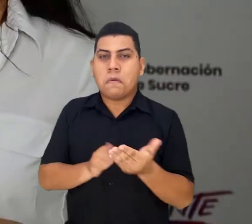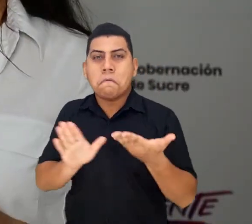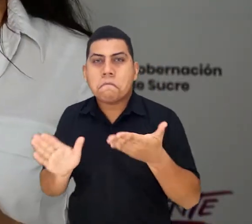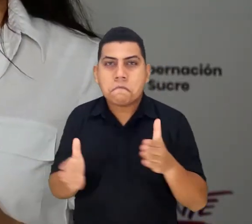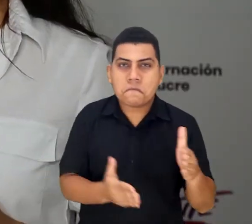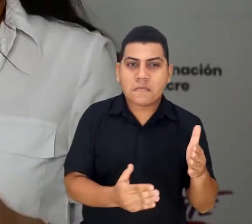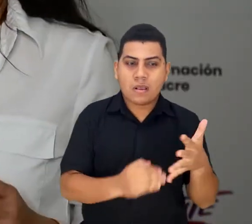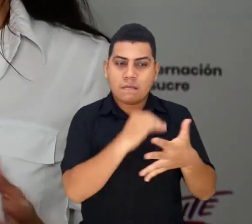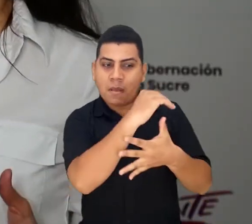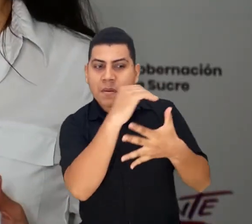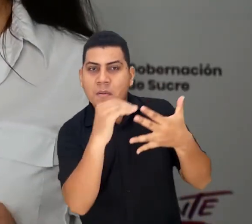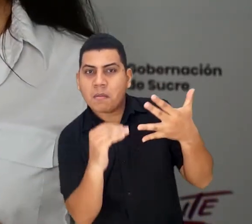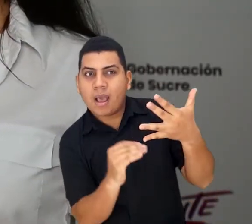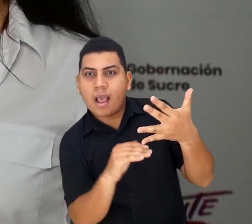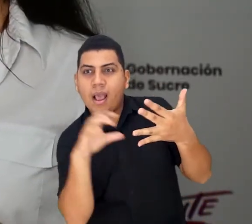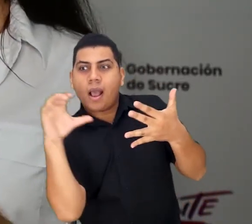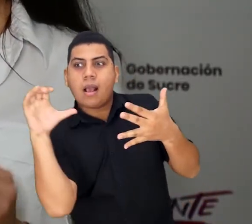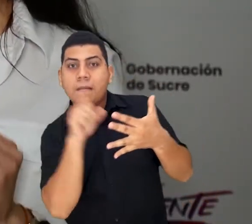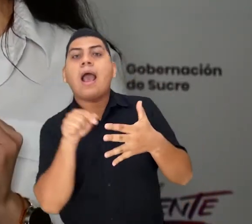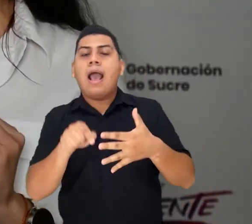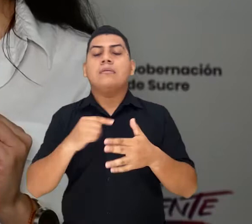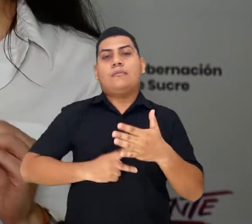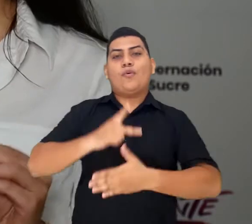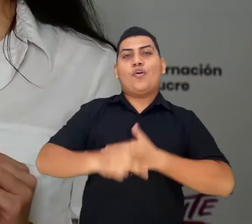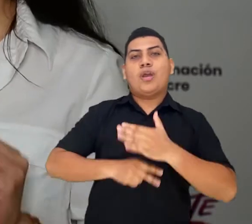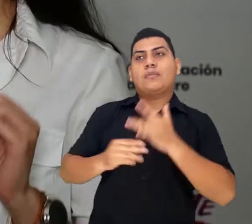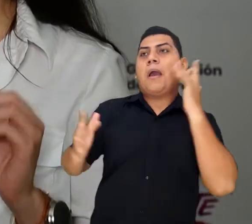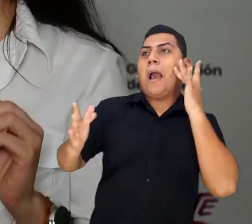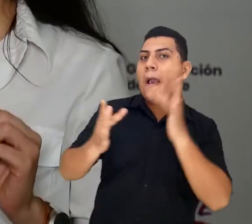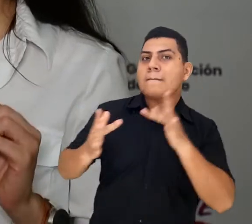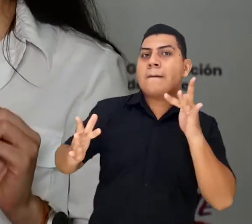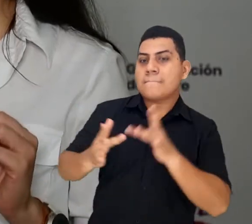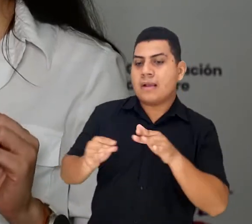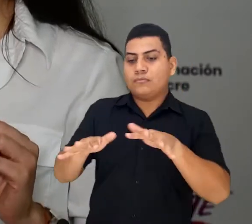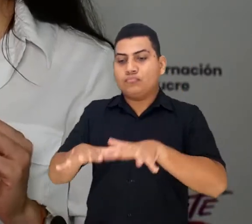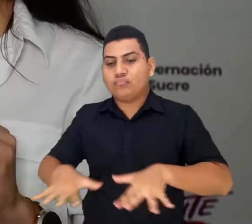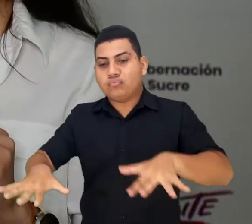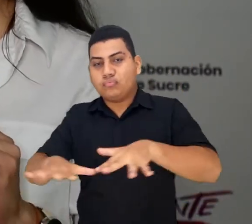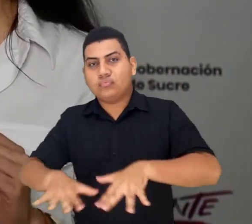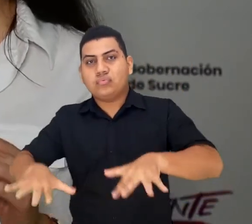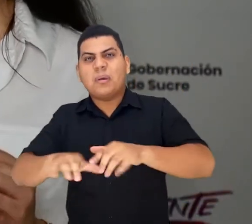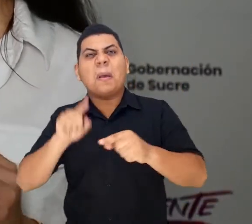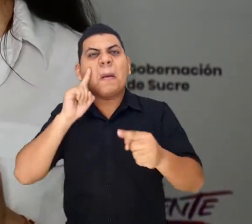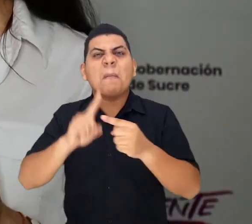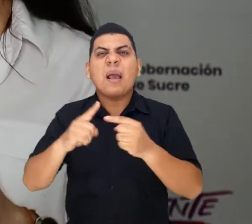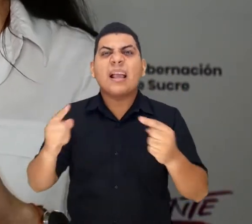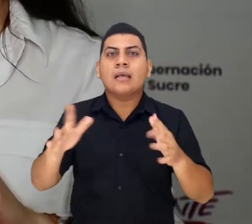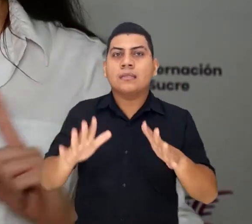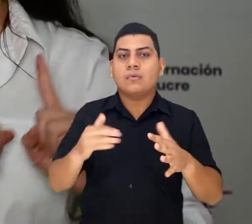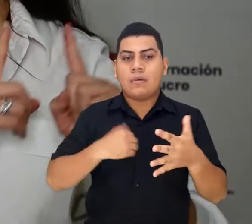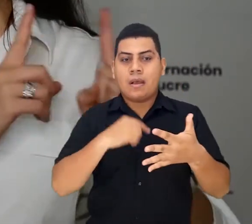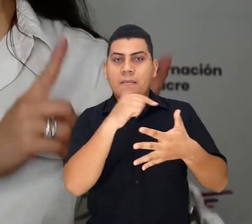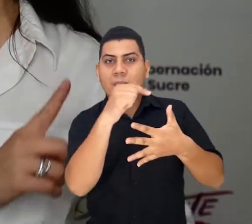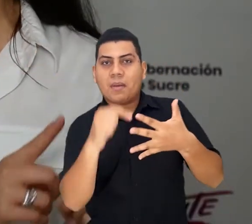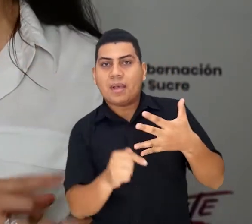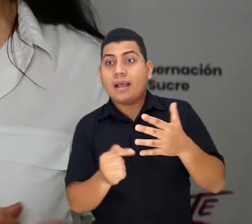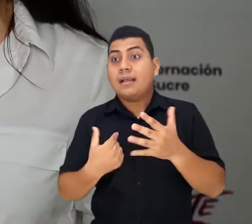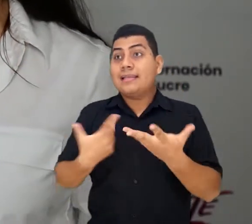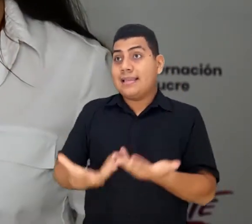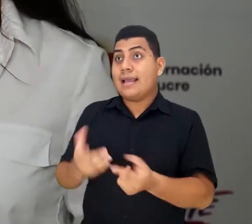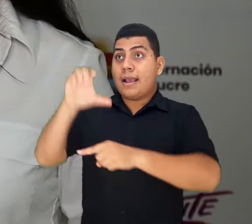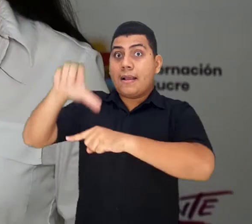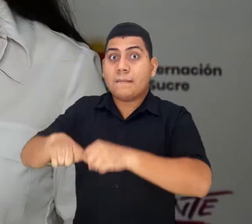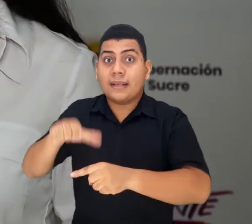limitación, por decirlo de alguna manera, sabes que esos proyectos se deben mover dentro de unos componentes para apuntarle